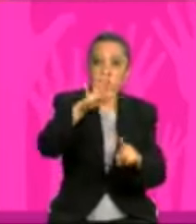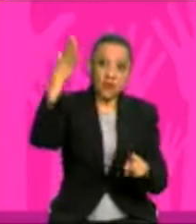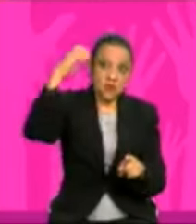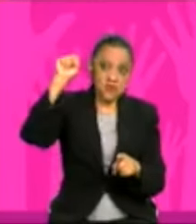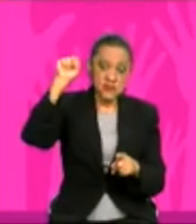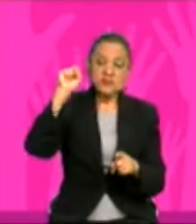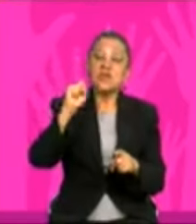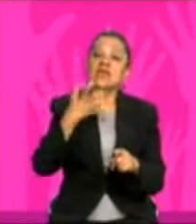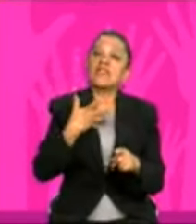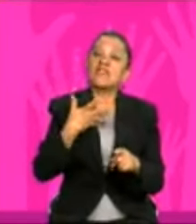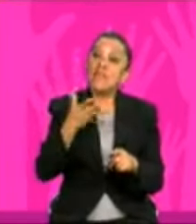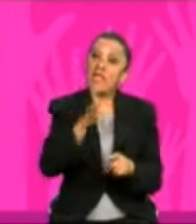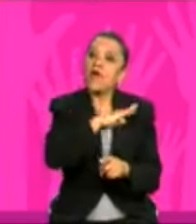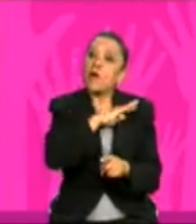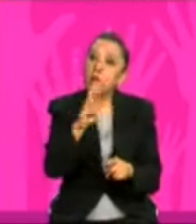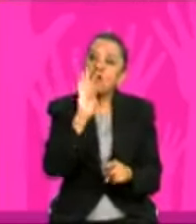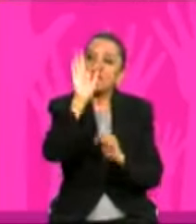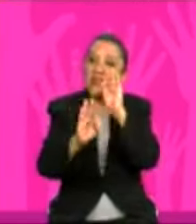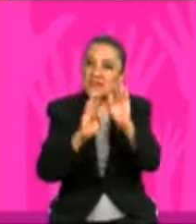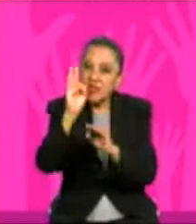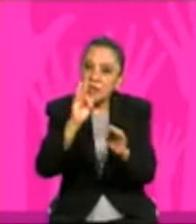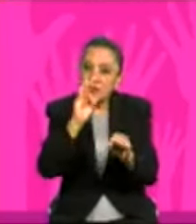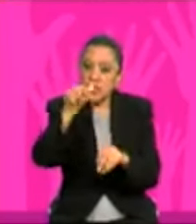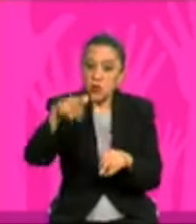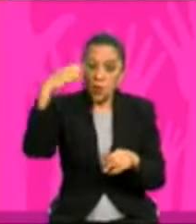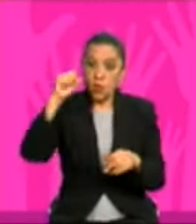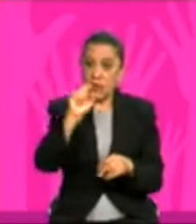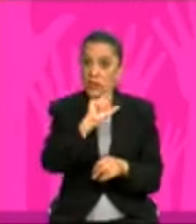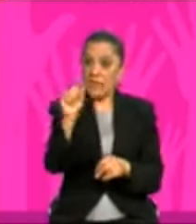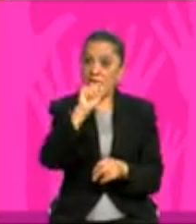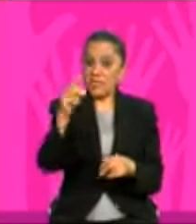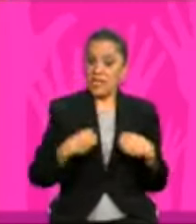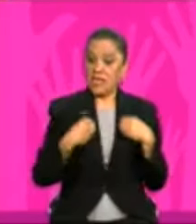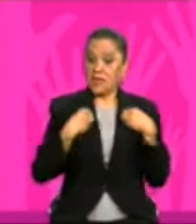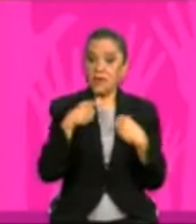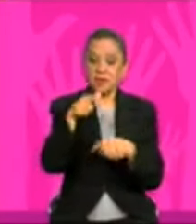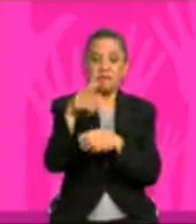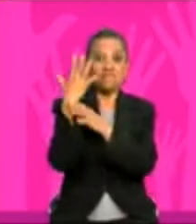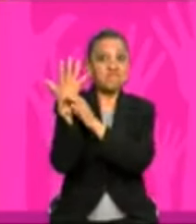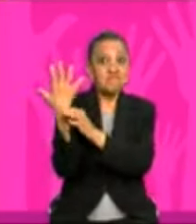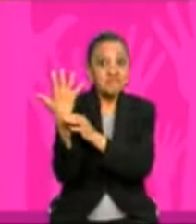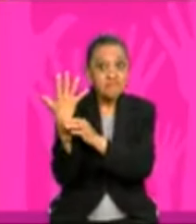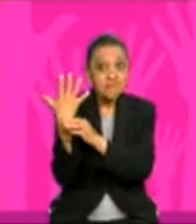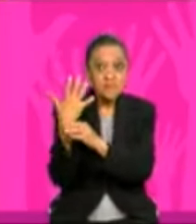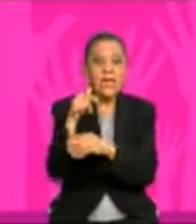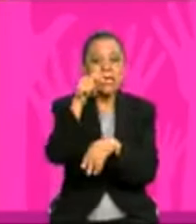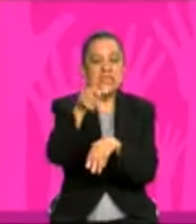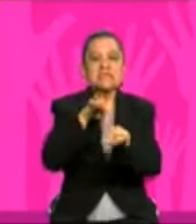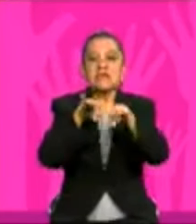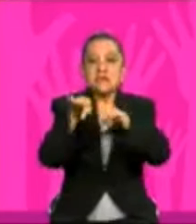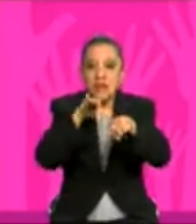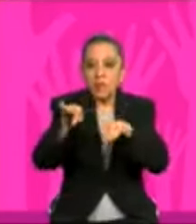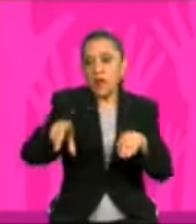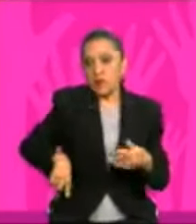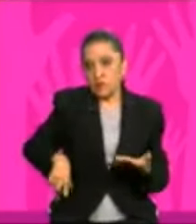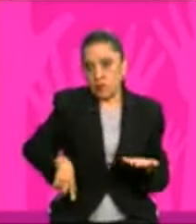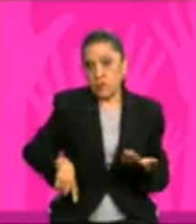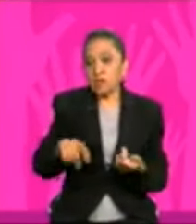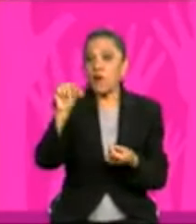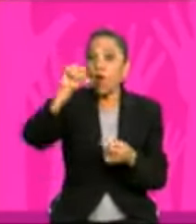Morelos el tener una buena calidad de vida debe ser una prioridad y misión del gobierno. Hoy,